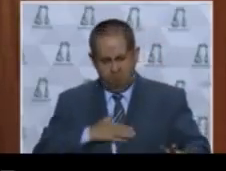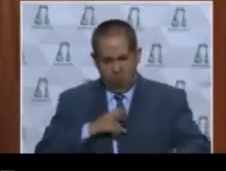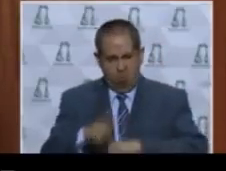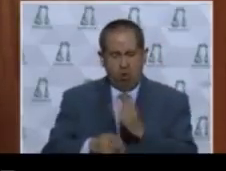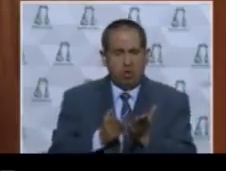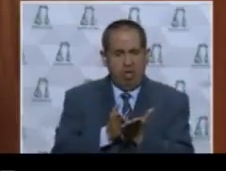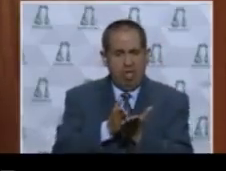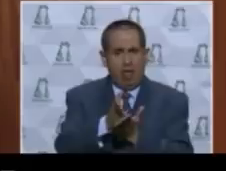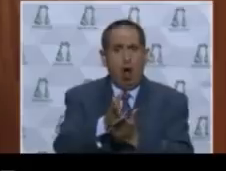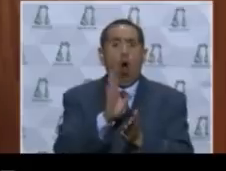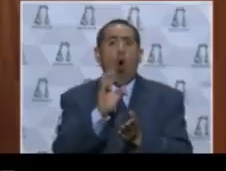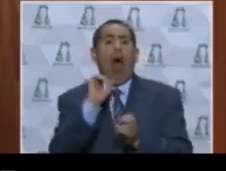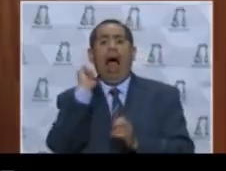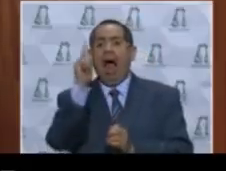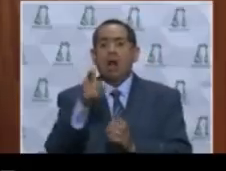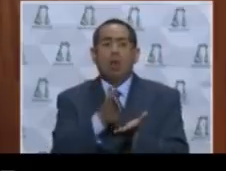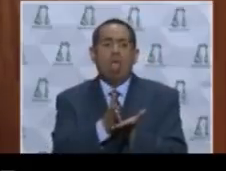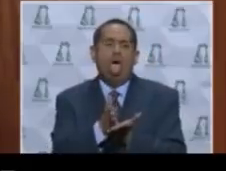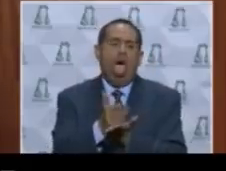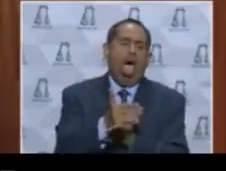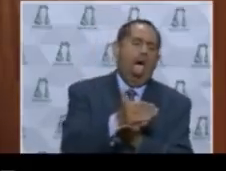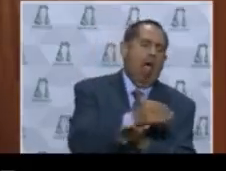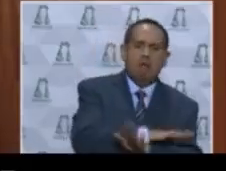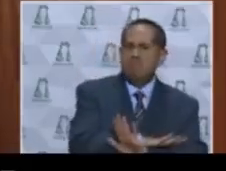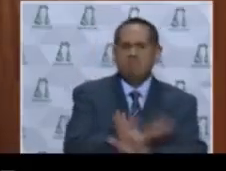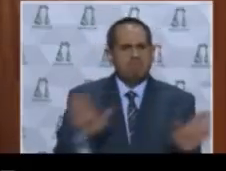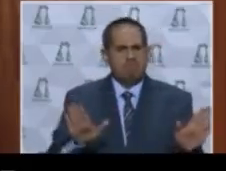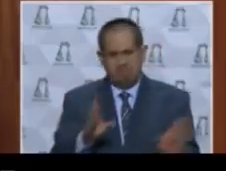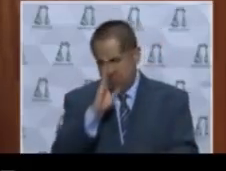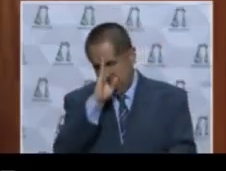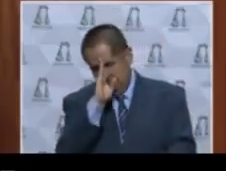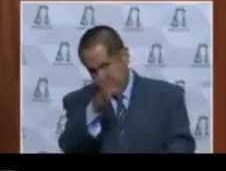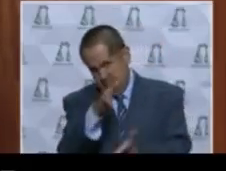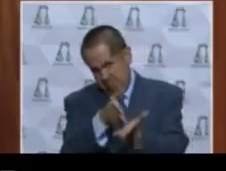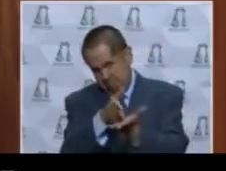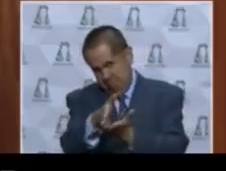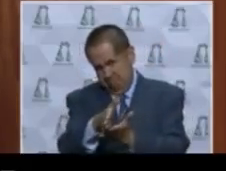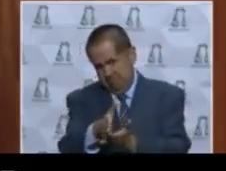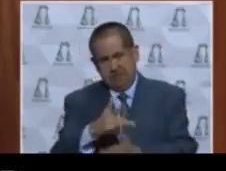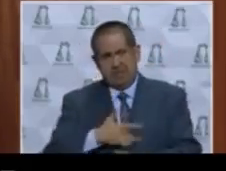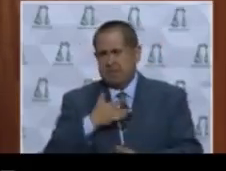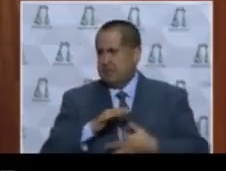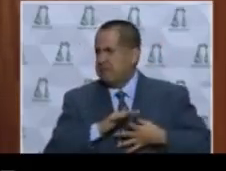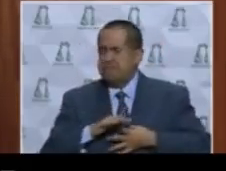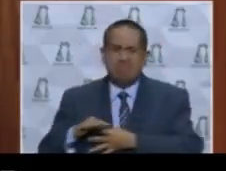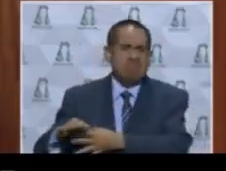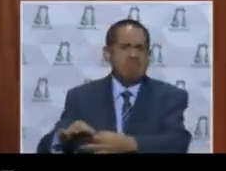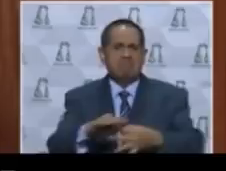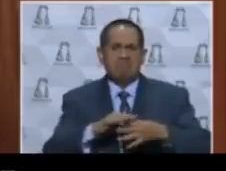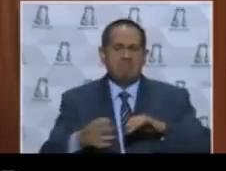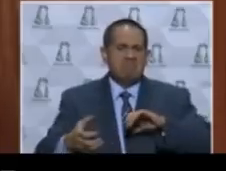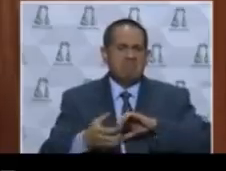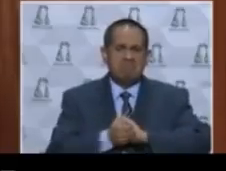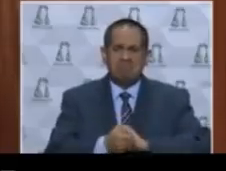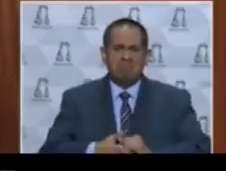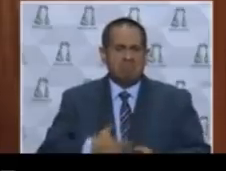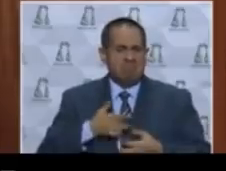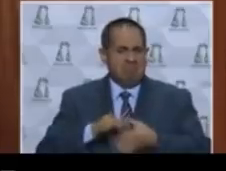desviar a mi camino en la búsqueda del humanismo y la fraternidad